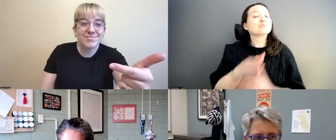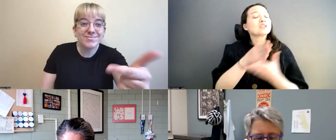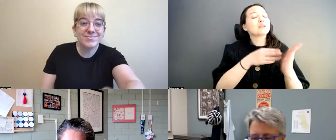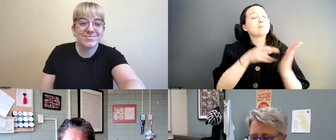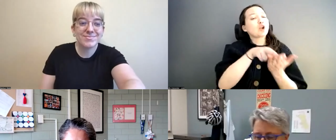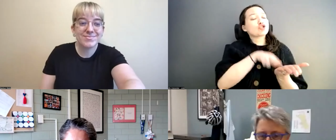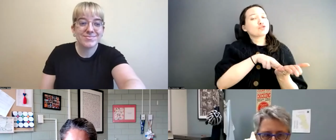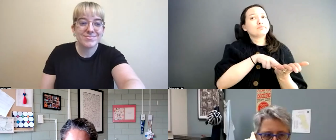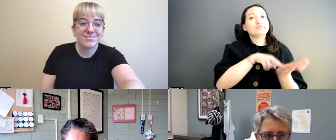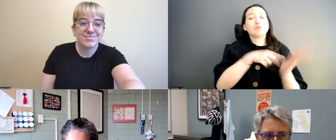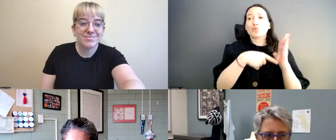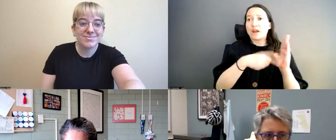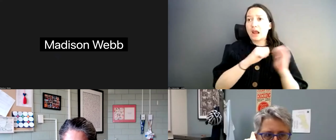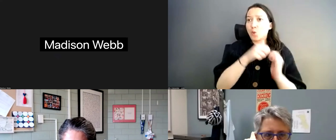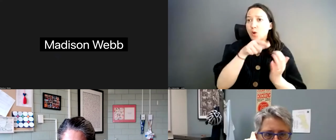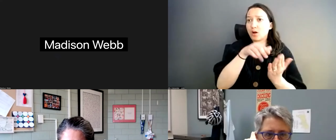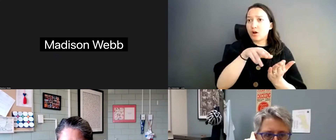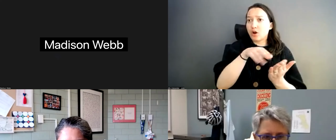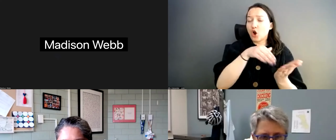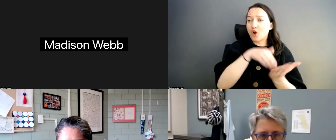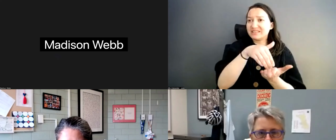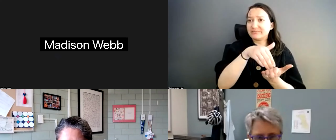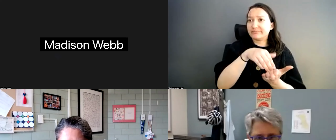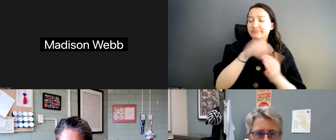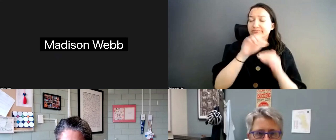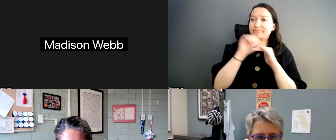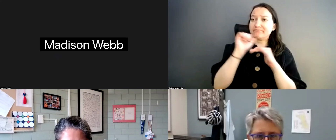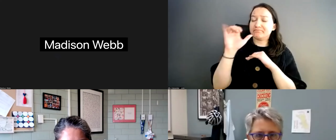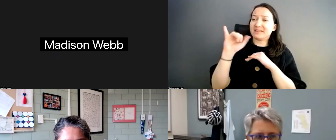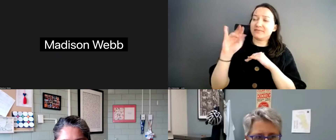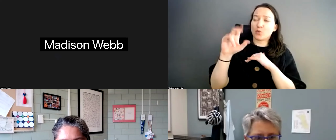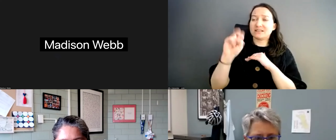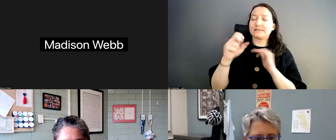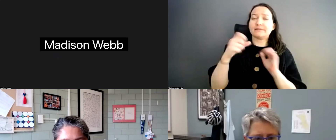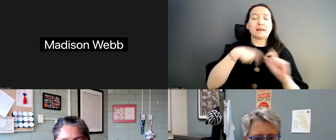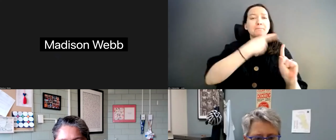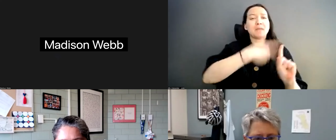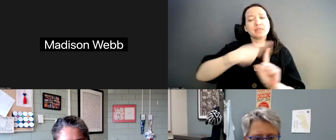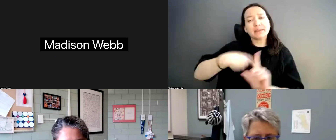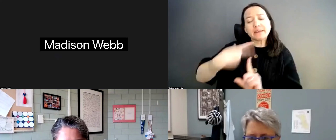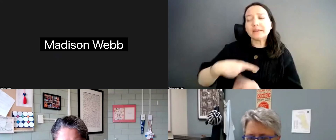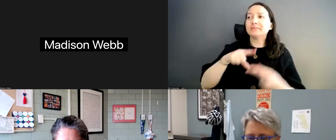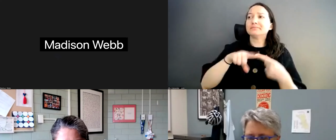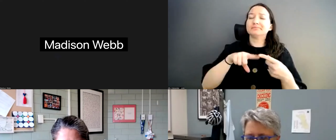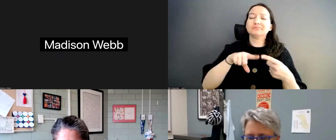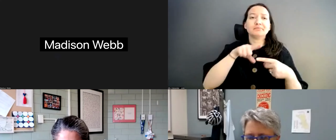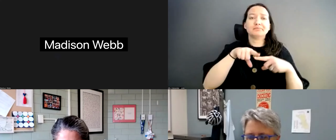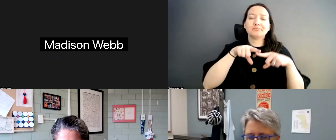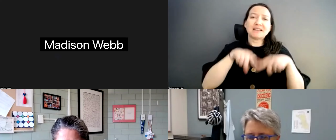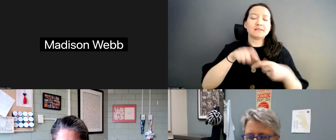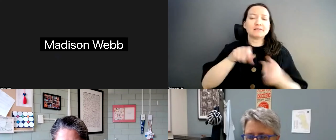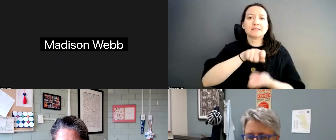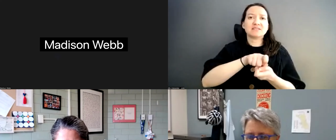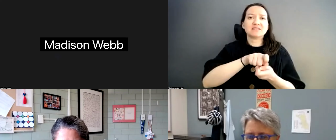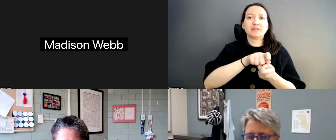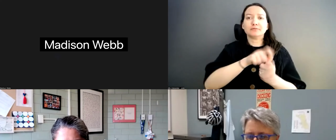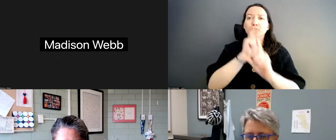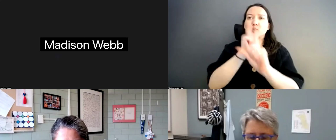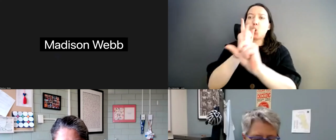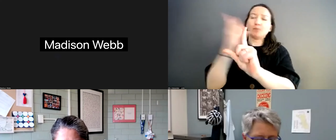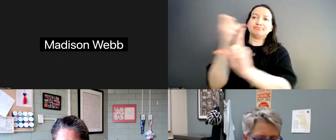Algunos contratos también indican cada cuánto puede ocurrir la facturación. Puede ser mensual o